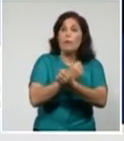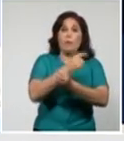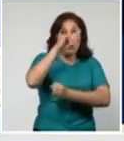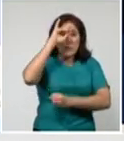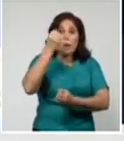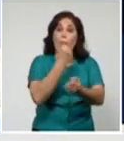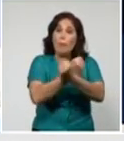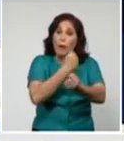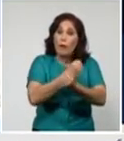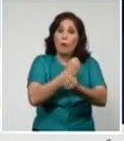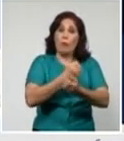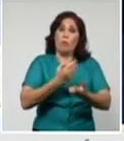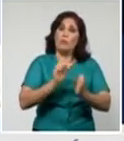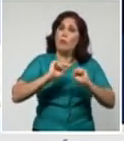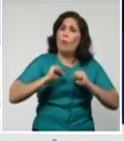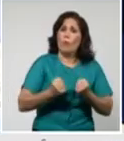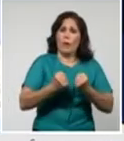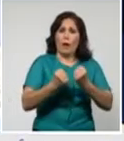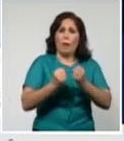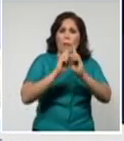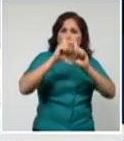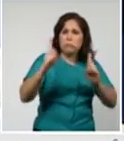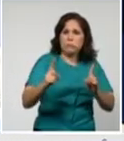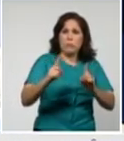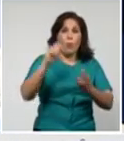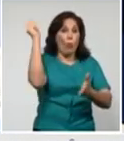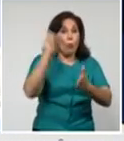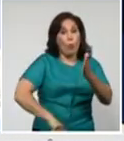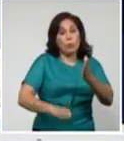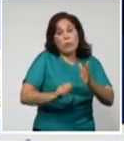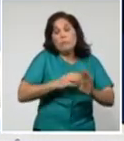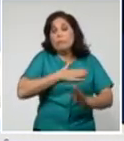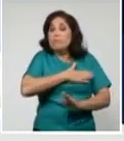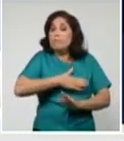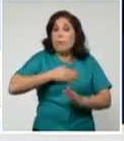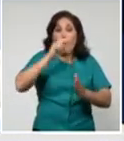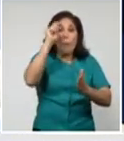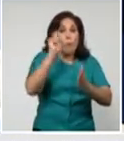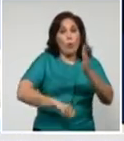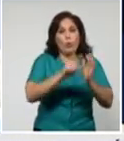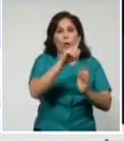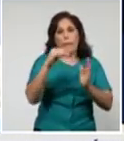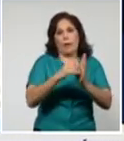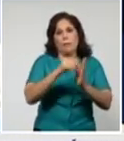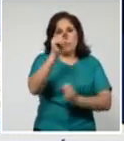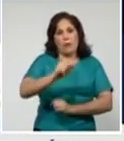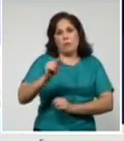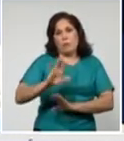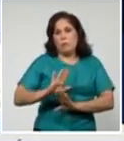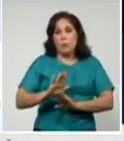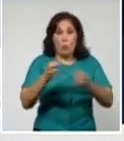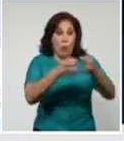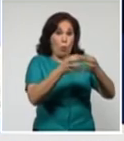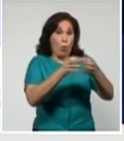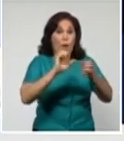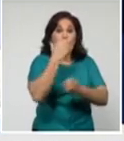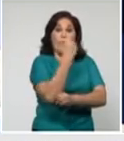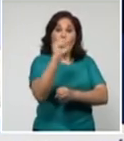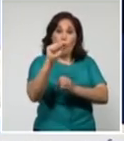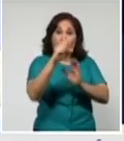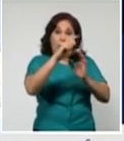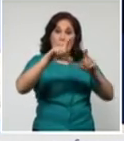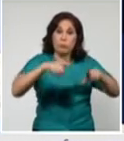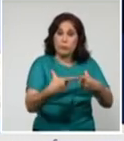los mensajes, pero mejorará con las multas, que son de miles de pesos, ante un grupo de violaciones